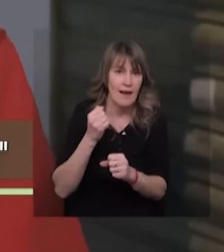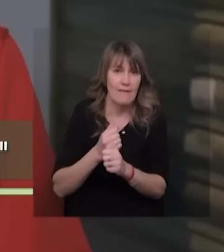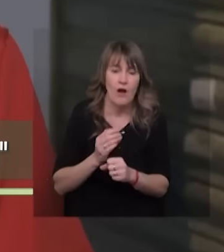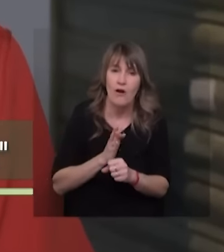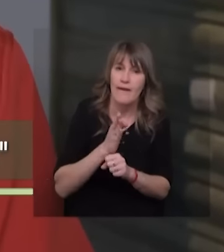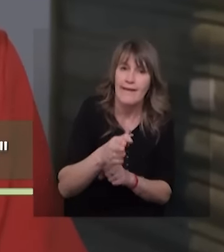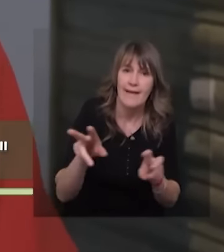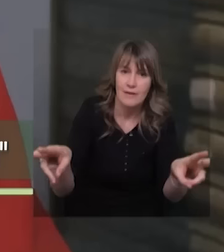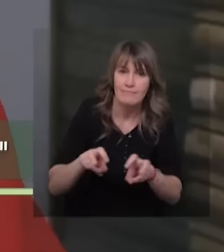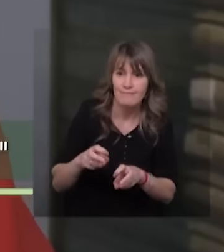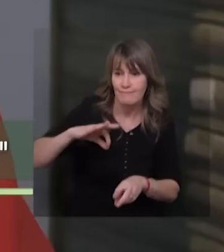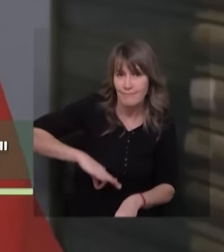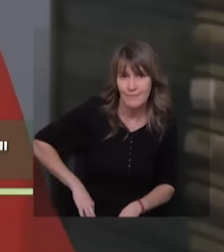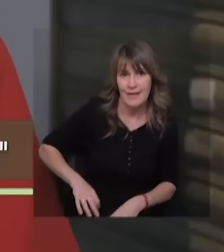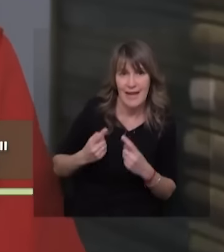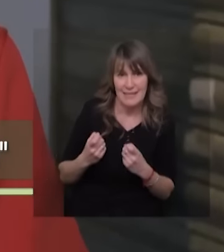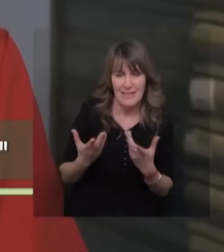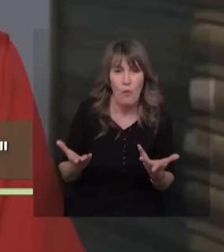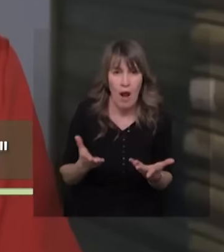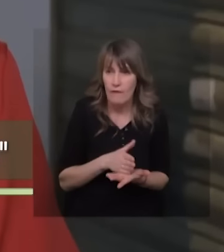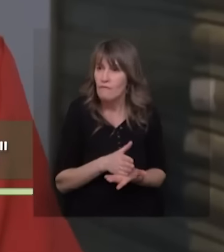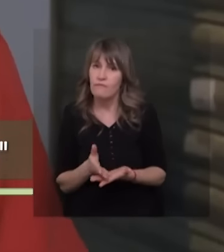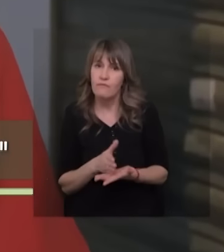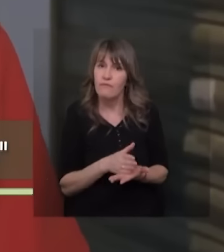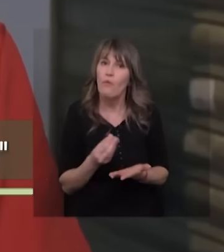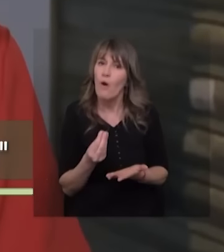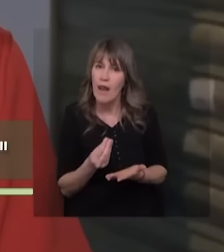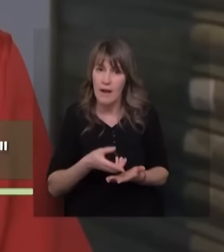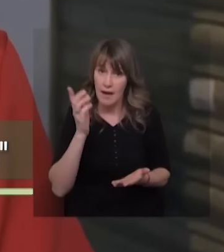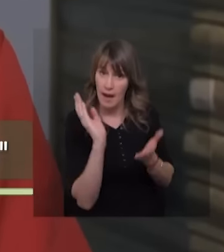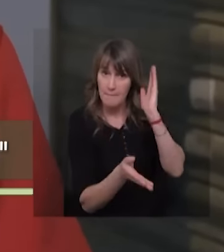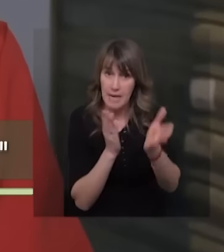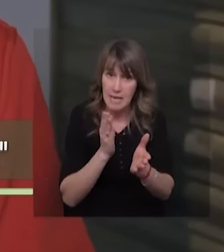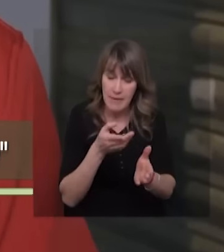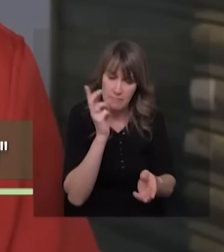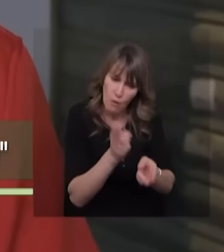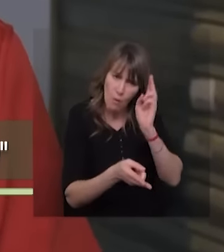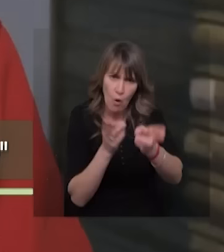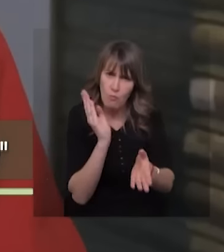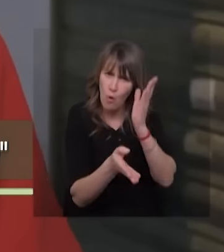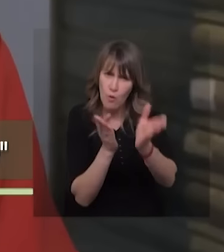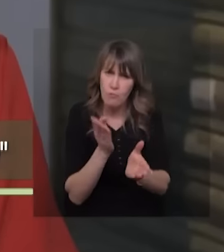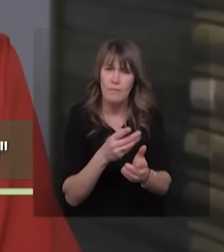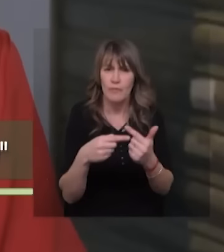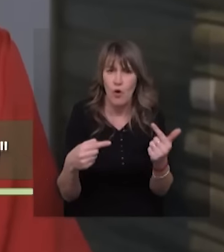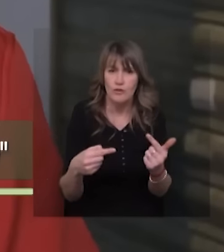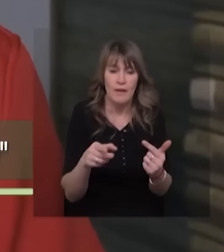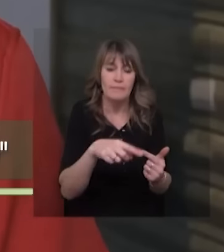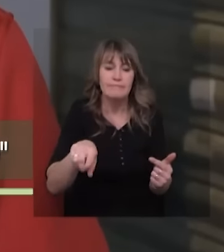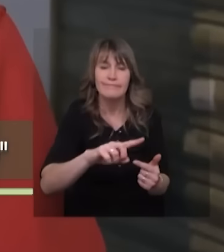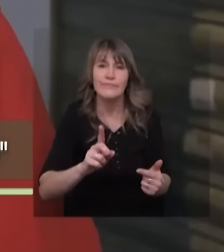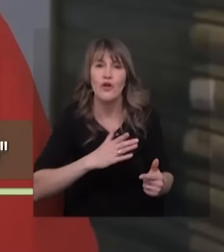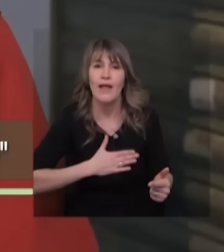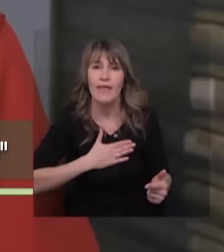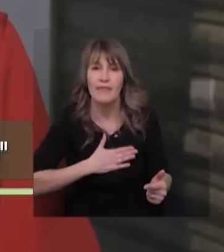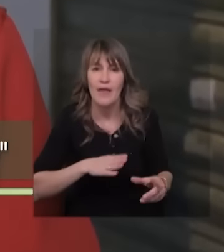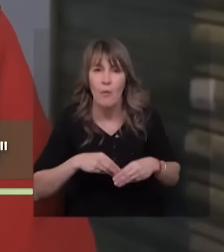vivir y otra Qué función cumplimos si cumplí una función de reprimir a quienes protestan a quienes no están de acuerdo con aceptar determinada realidad o